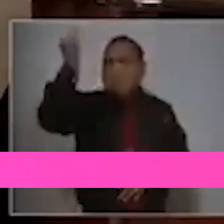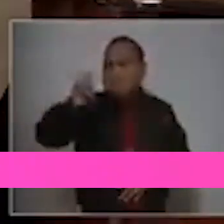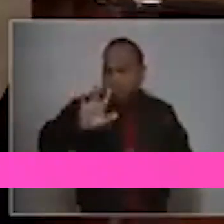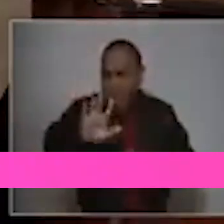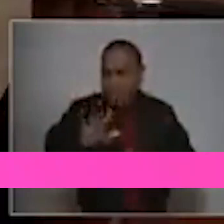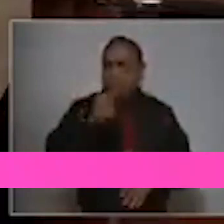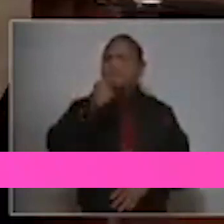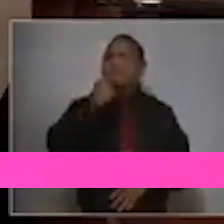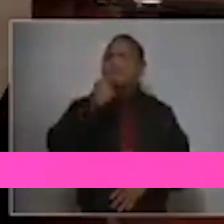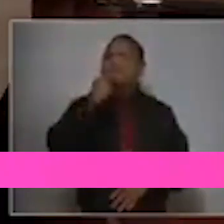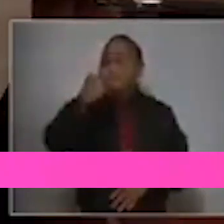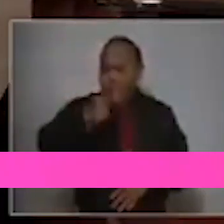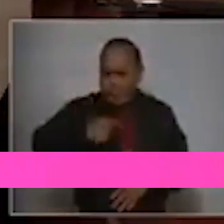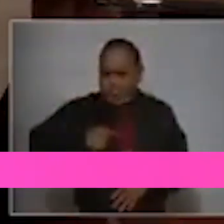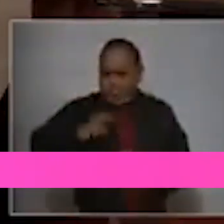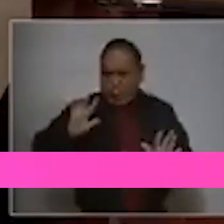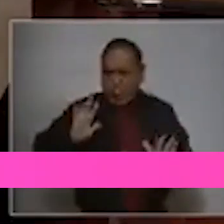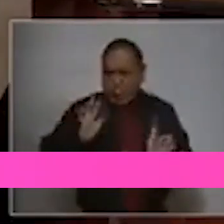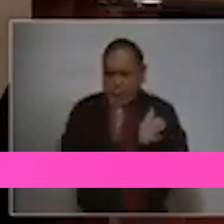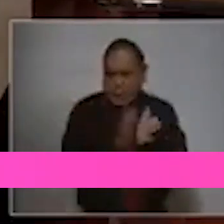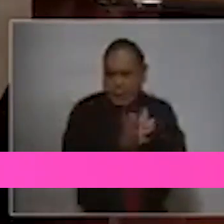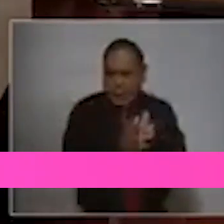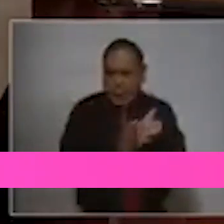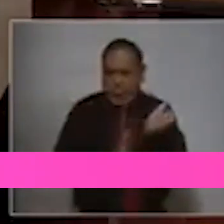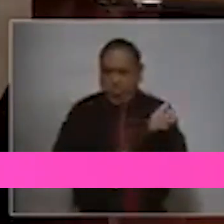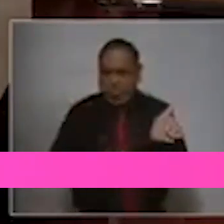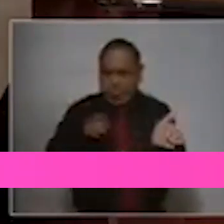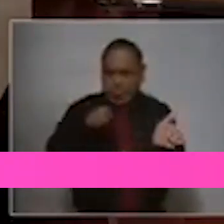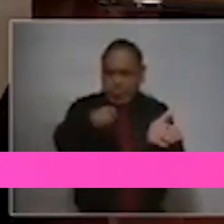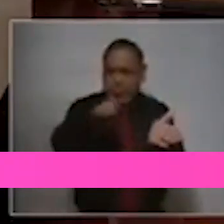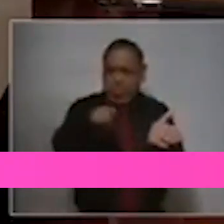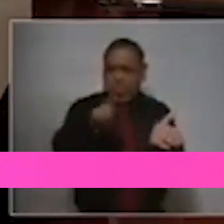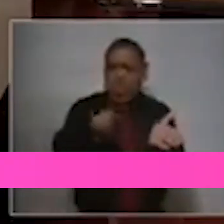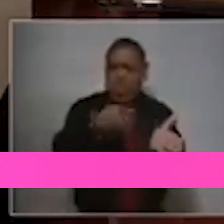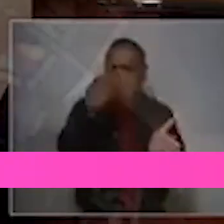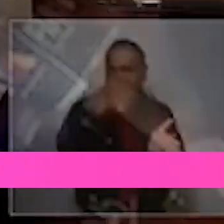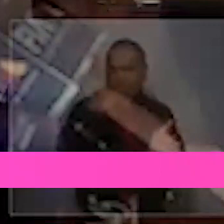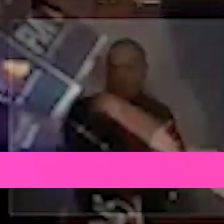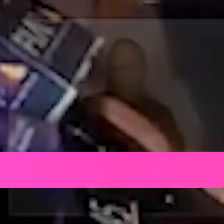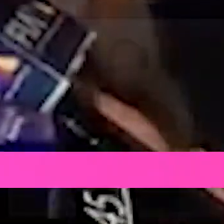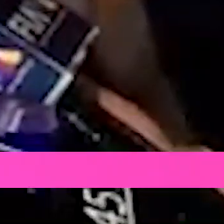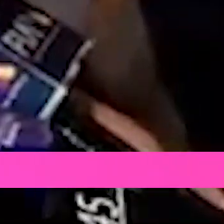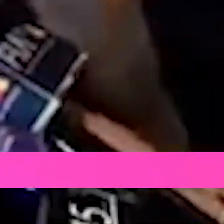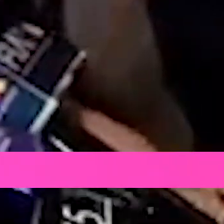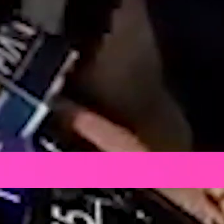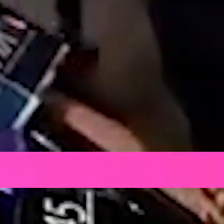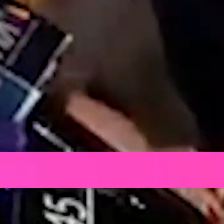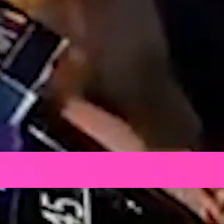la conducta de Moreno Cárdenas por presuntamente vender las diputaciones plurinominales en congresos locales. Con